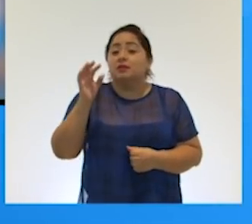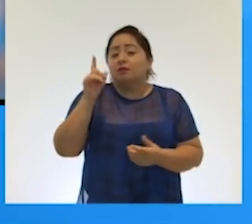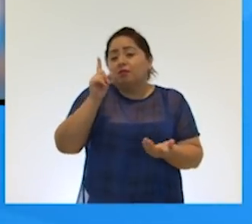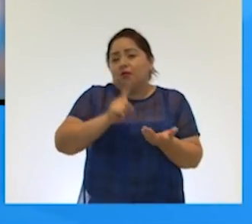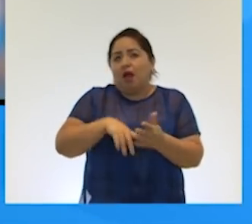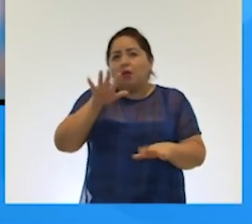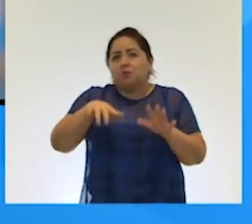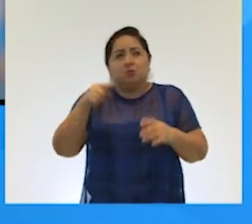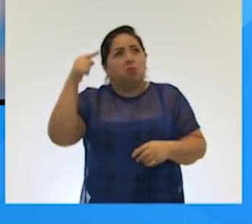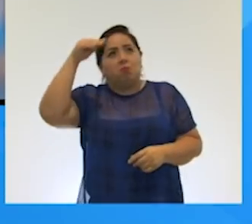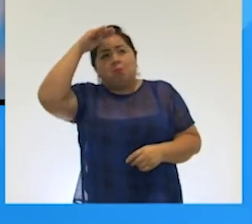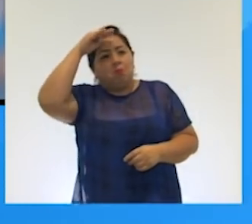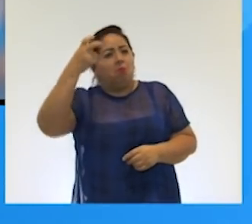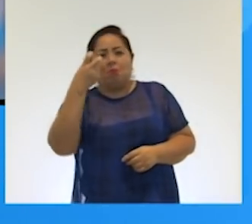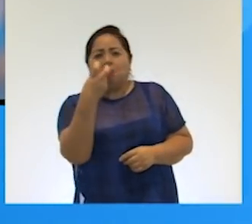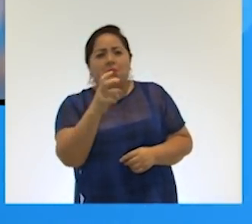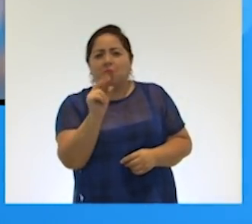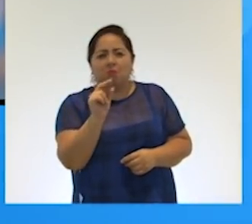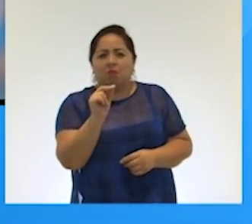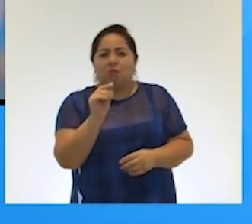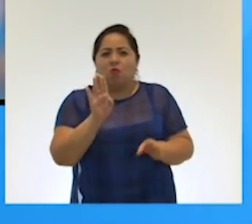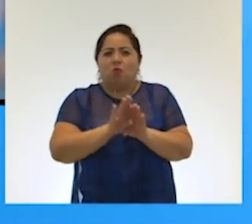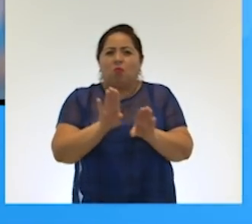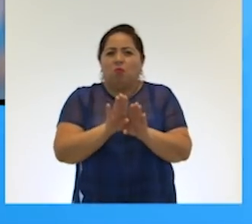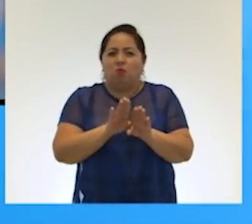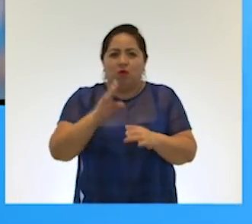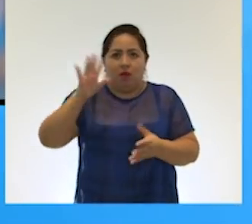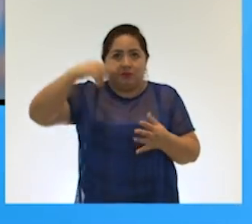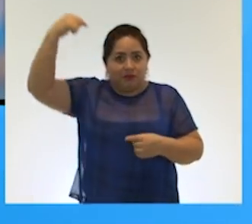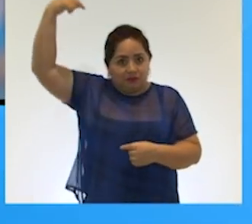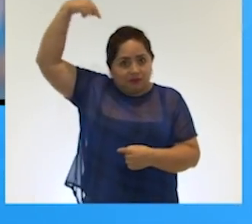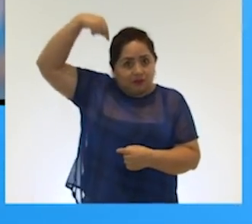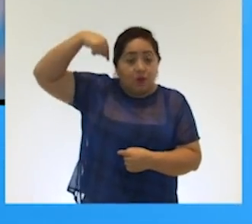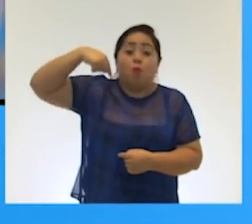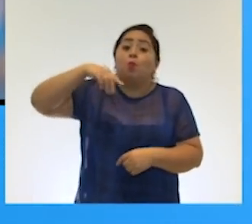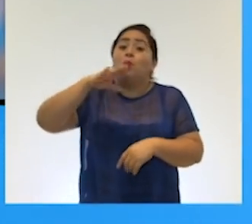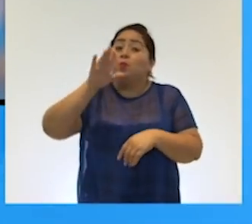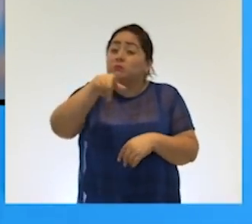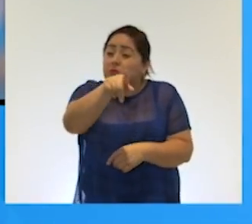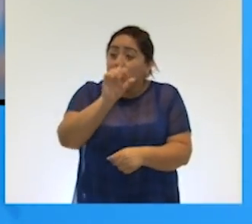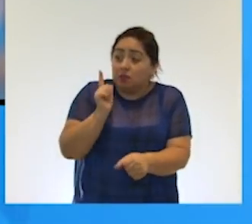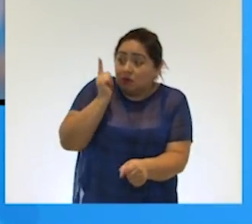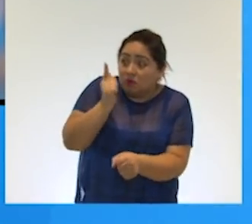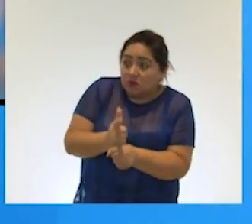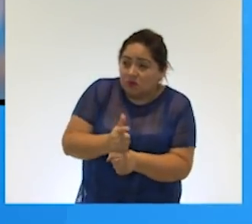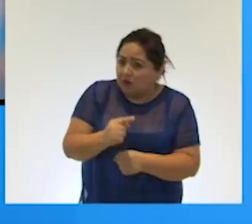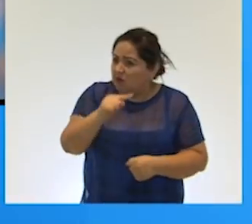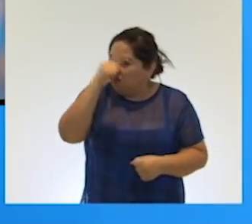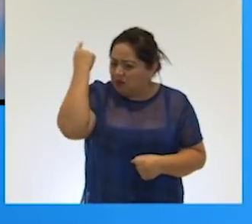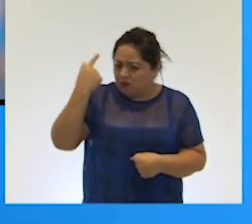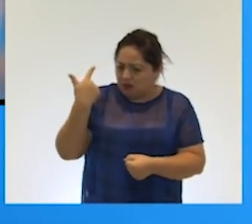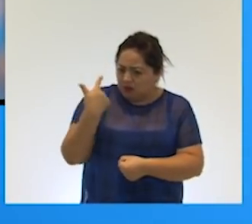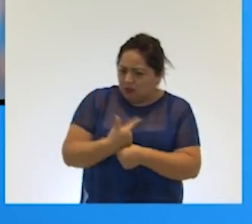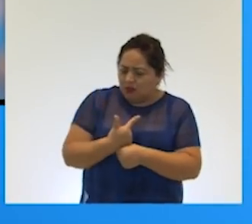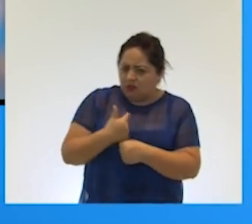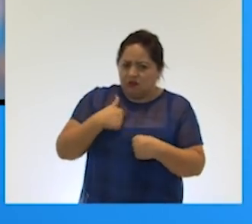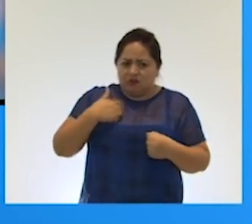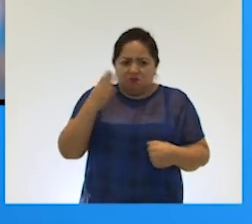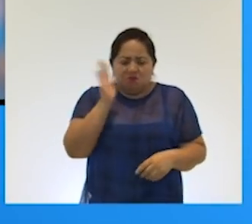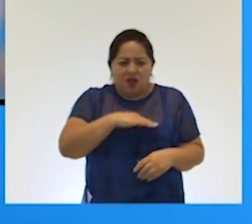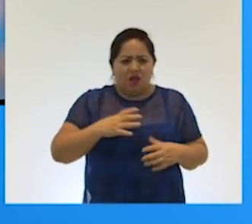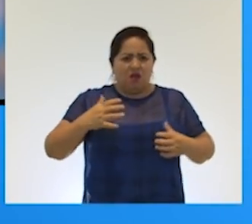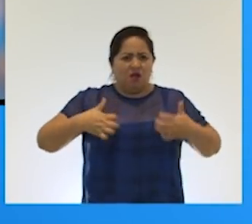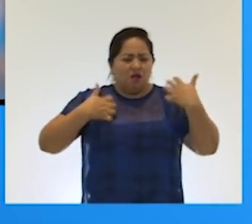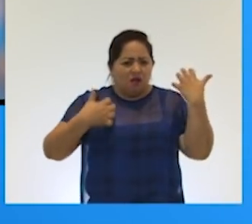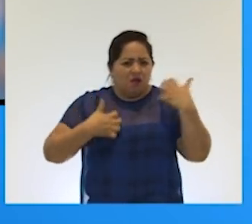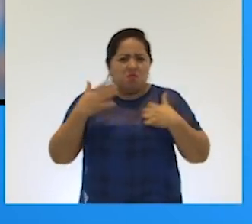tener conciencia de ello, como si estuvieran de fondo en nuestra cabeza. Así que si notas que te enojas fácilmente o estás de malas incluso